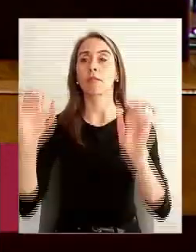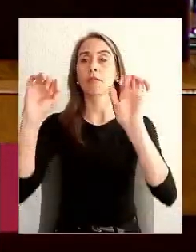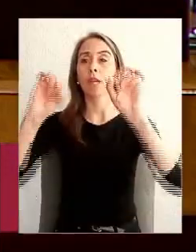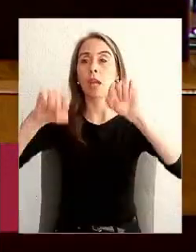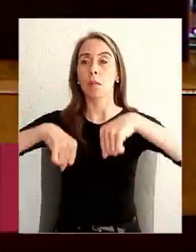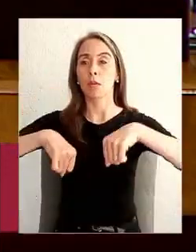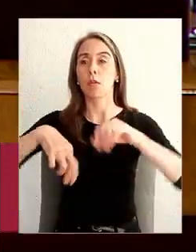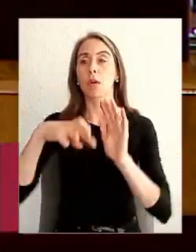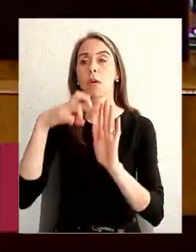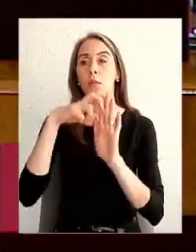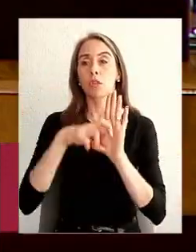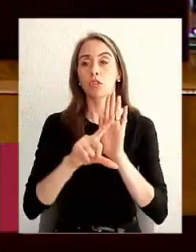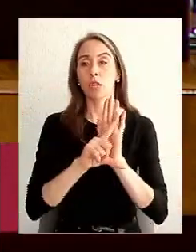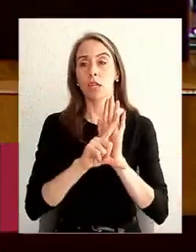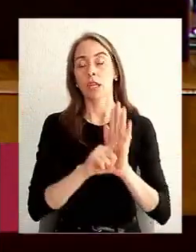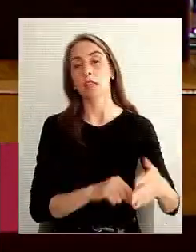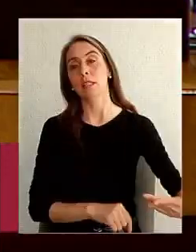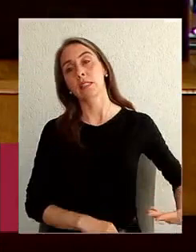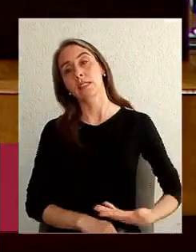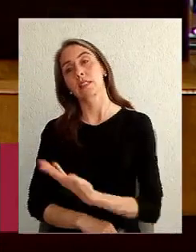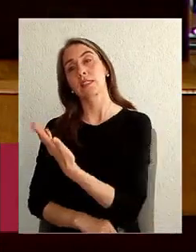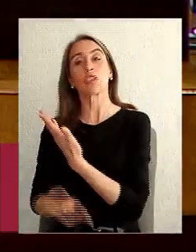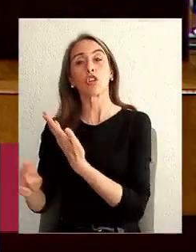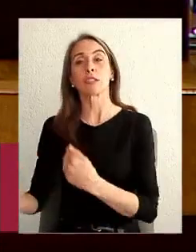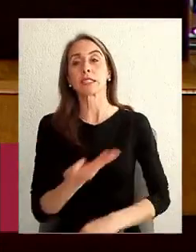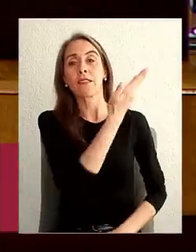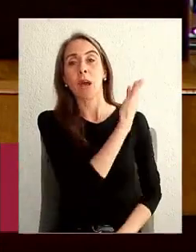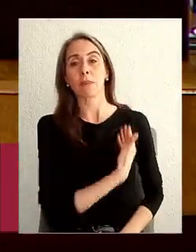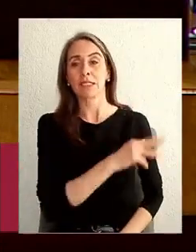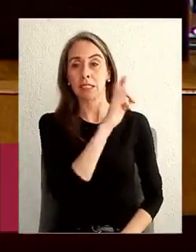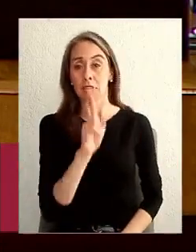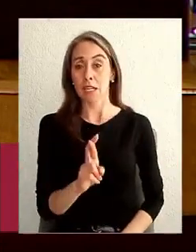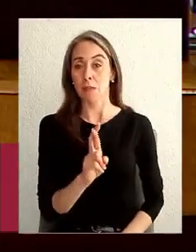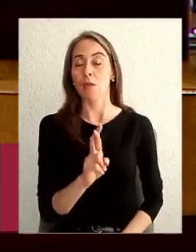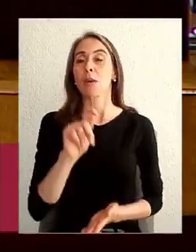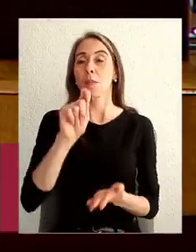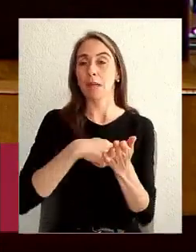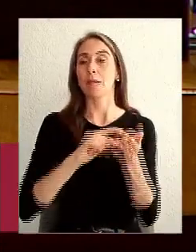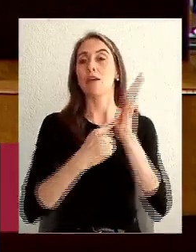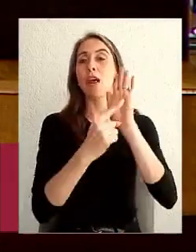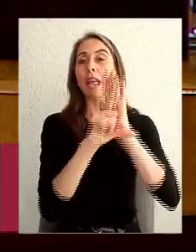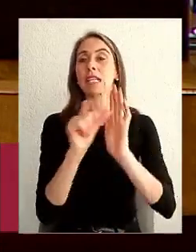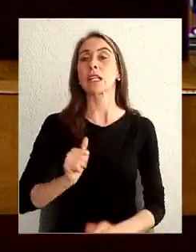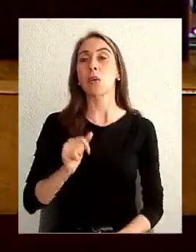despachado el proyecto a ley. Por haberse cumplido el objeto de esta sesión, se levanta.